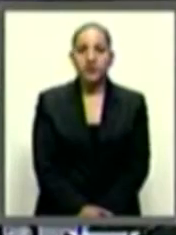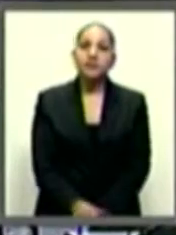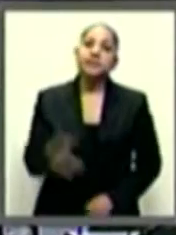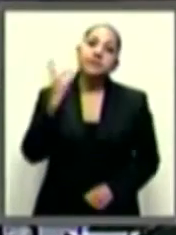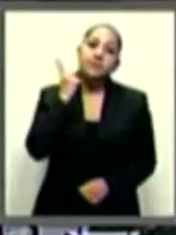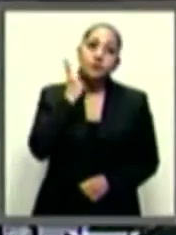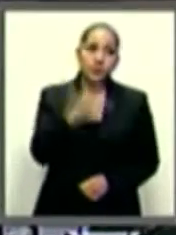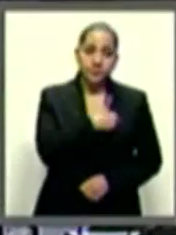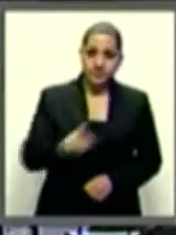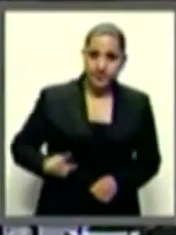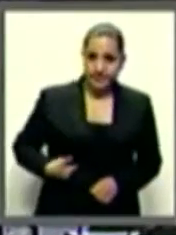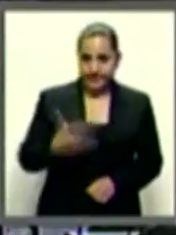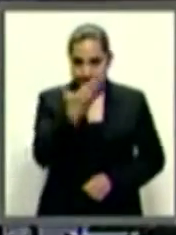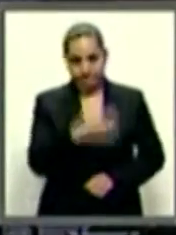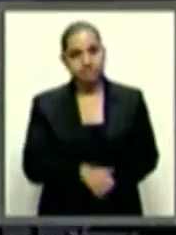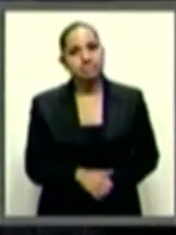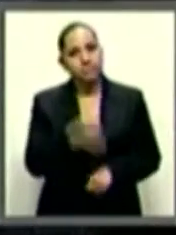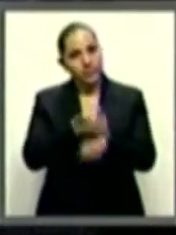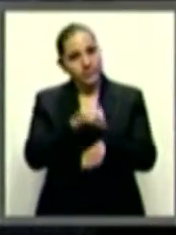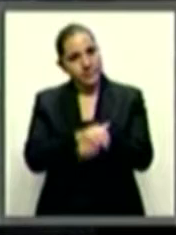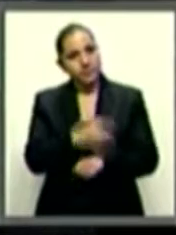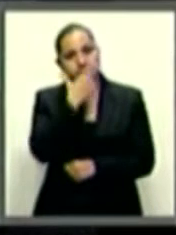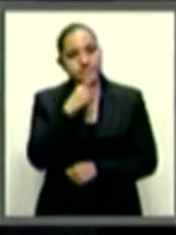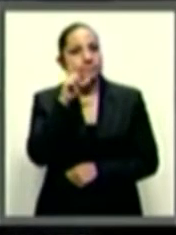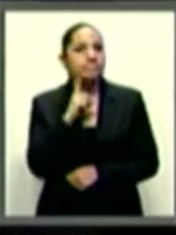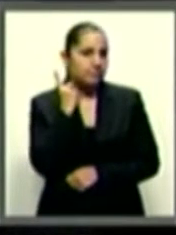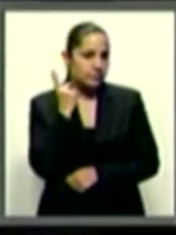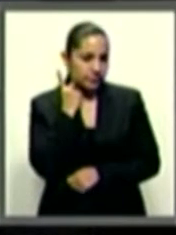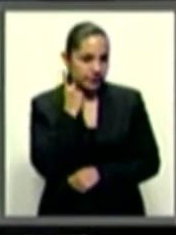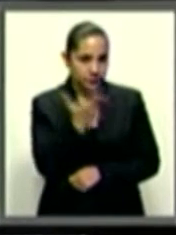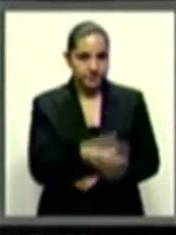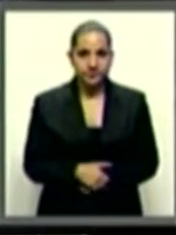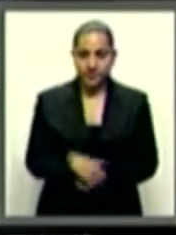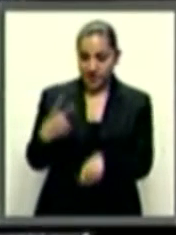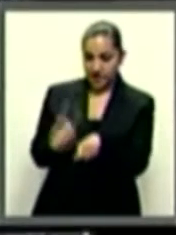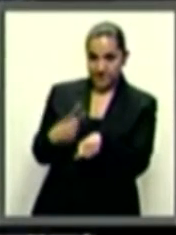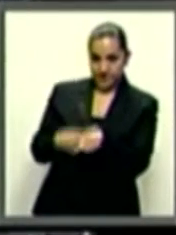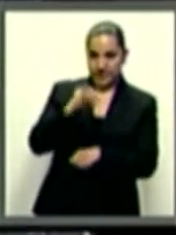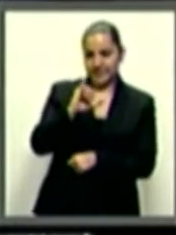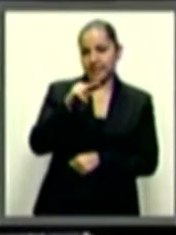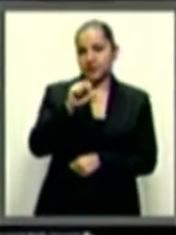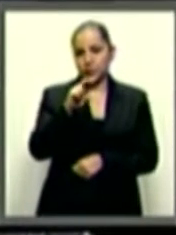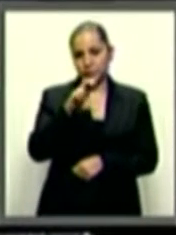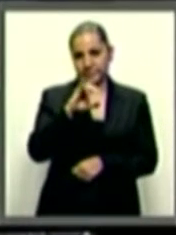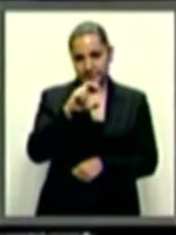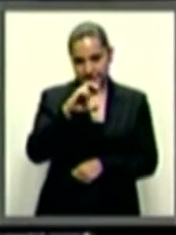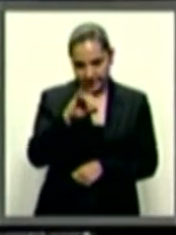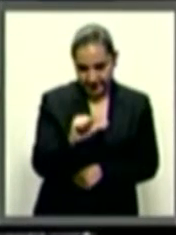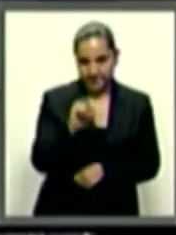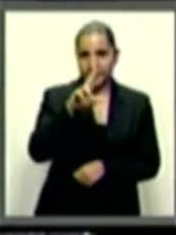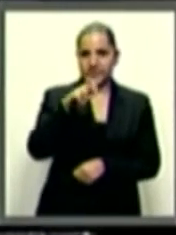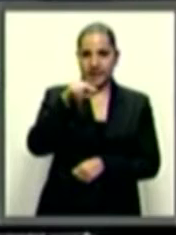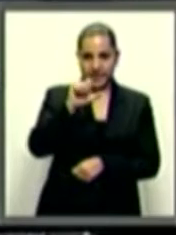Diputado presidente, amigas diputadas, amigos diputados. La insuficiencia renal crónica es una enfermedad